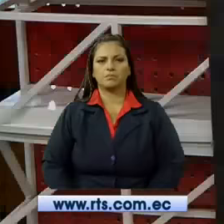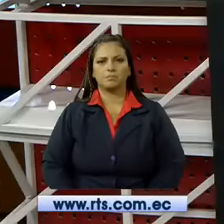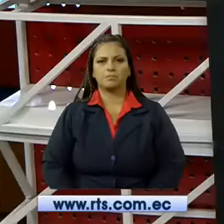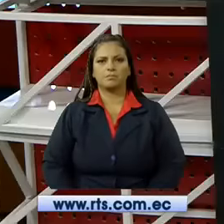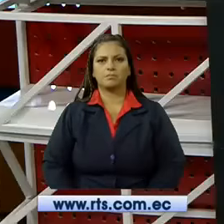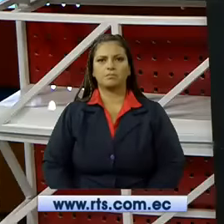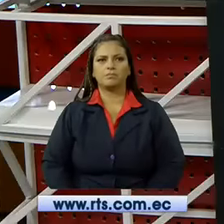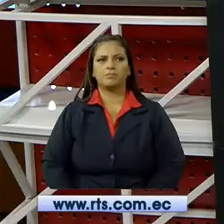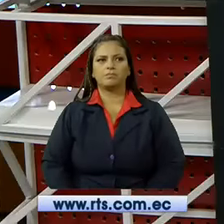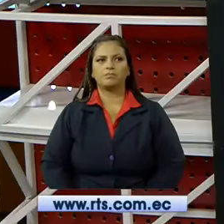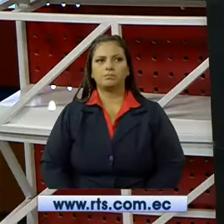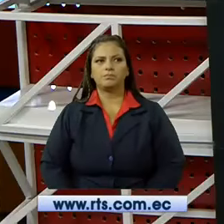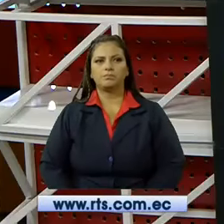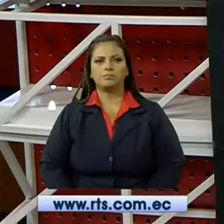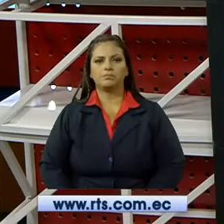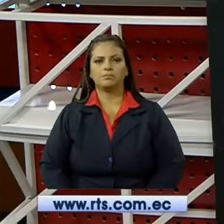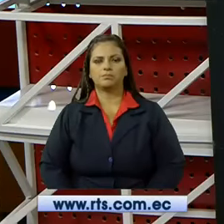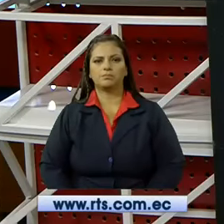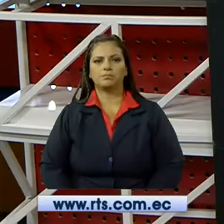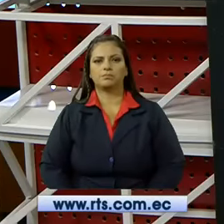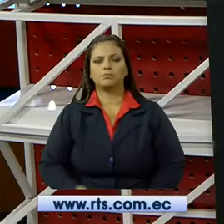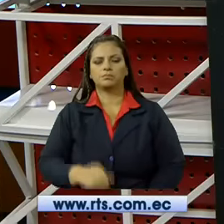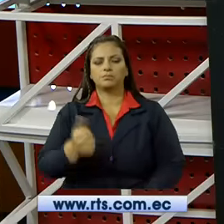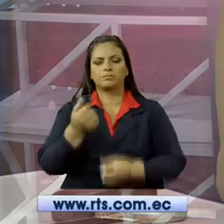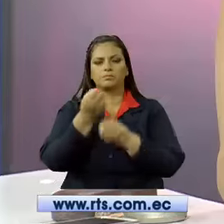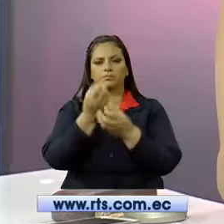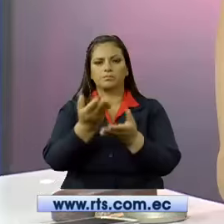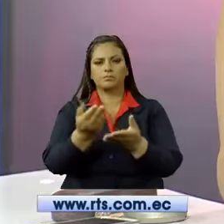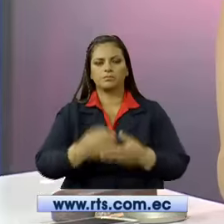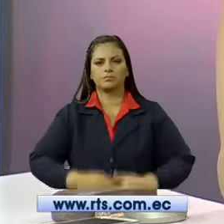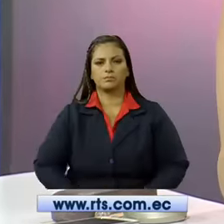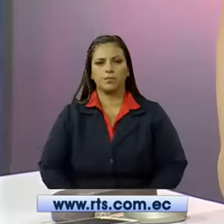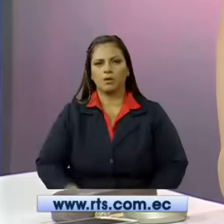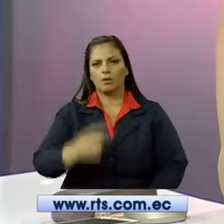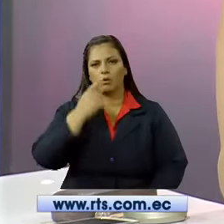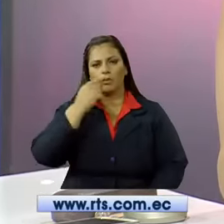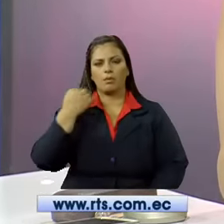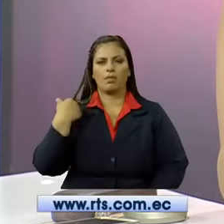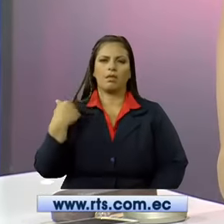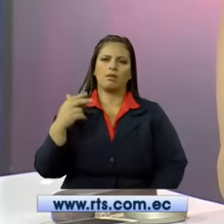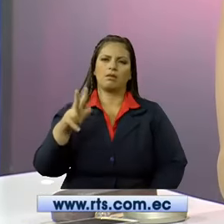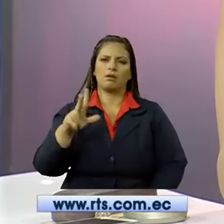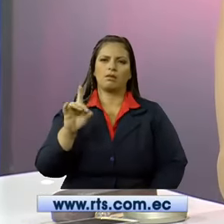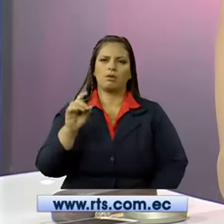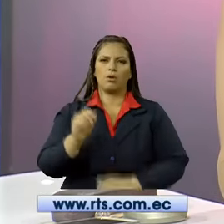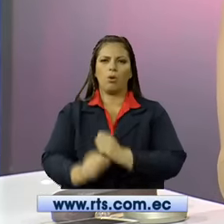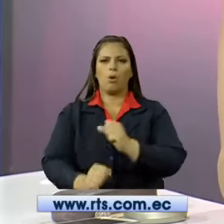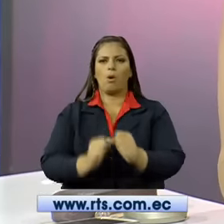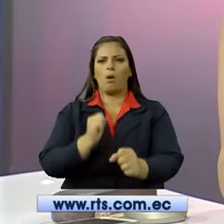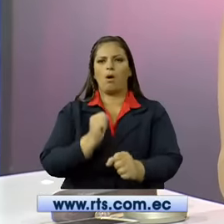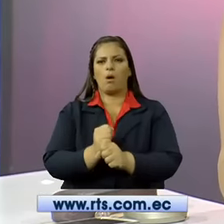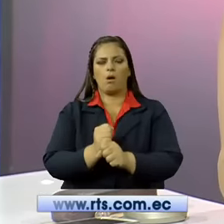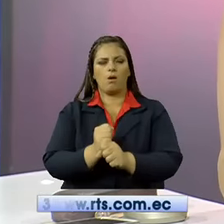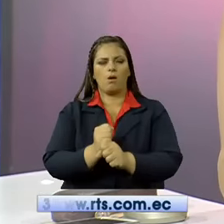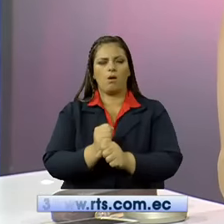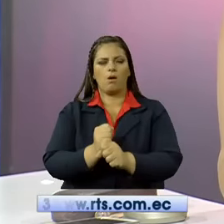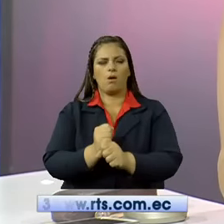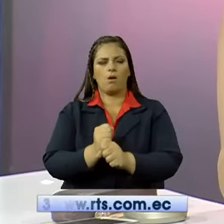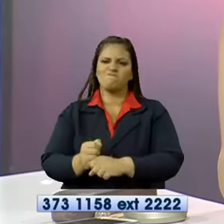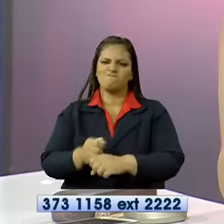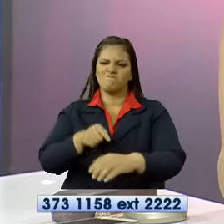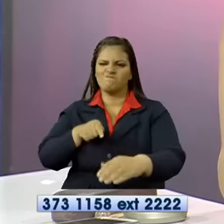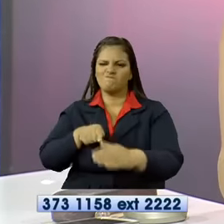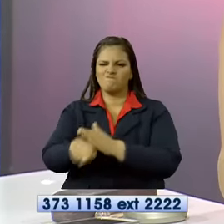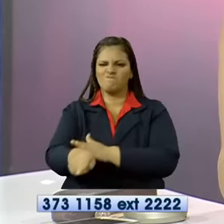Pronter. Tenemos otra información para ustedes. Un hombre de 38 años de edad fue asesinado dentro